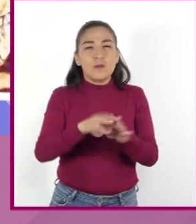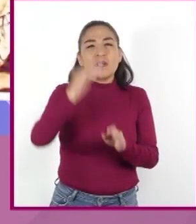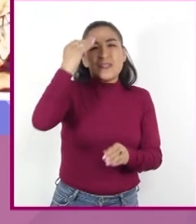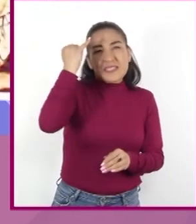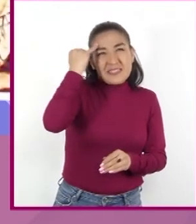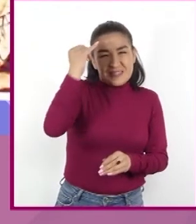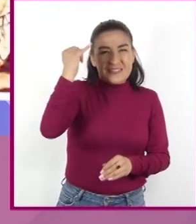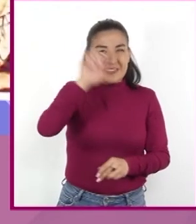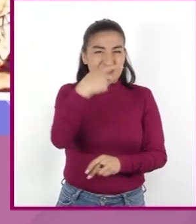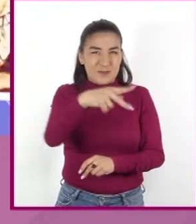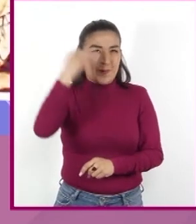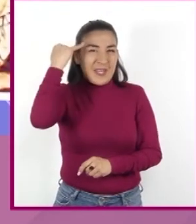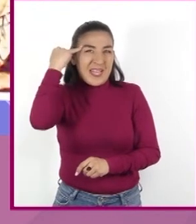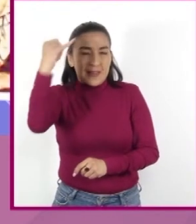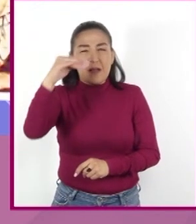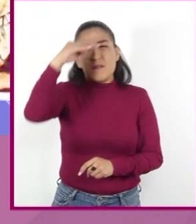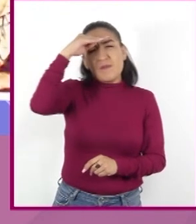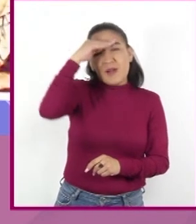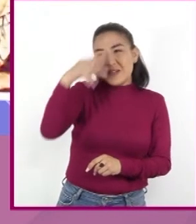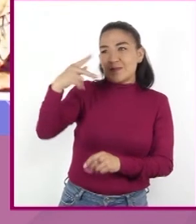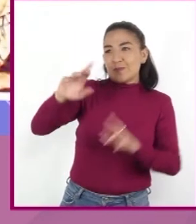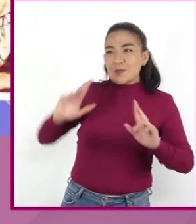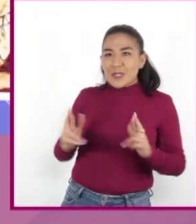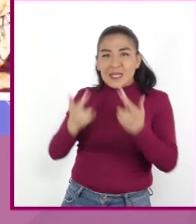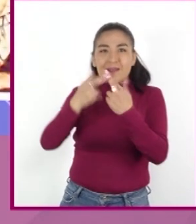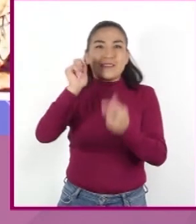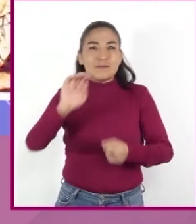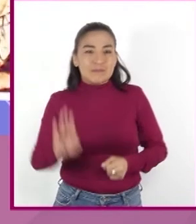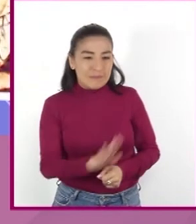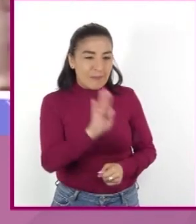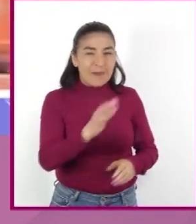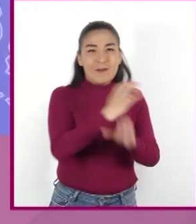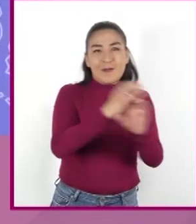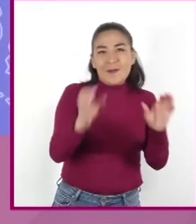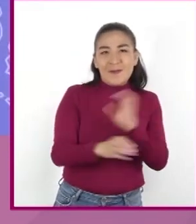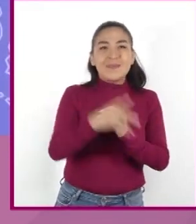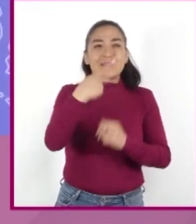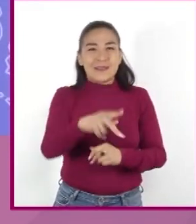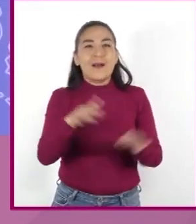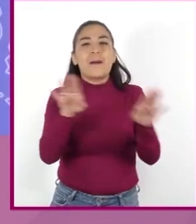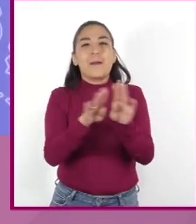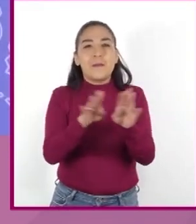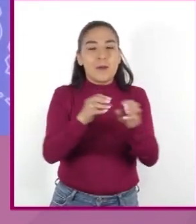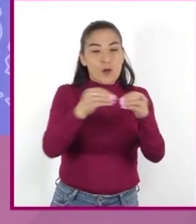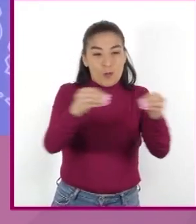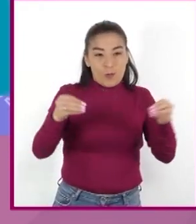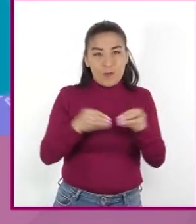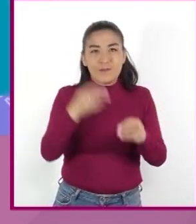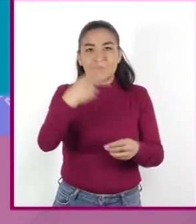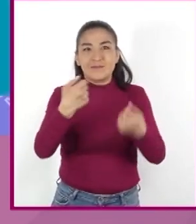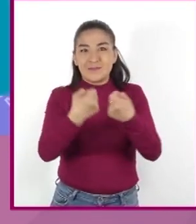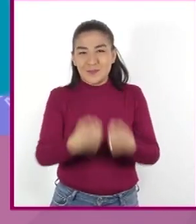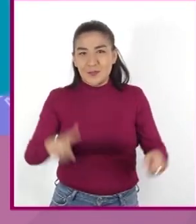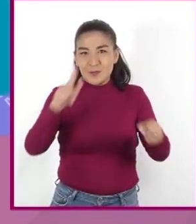supersticiones, además de creencias religiosas que condicionaban las libertades y la organización social.